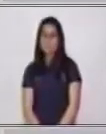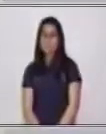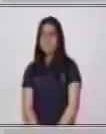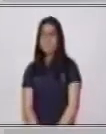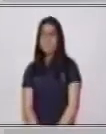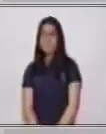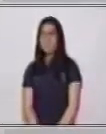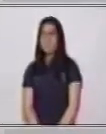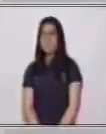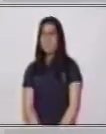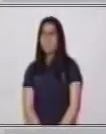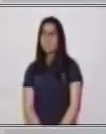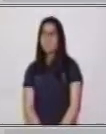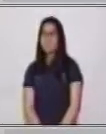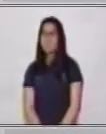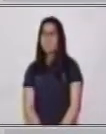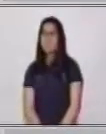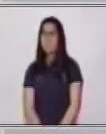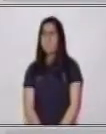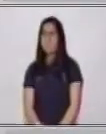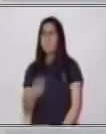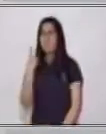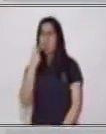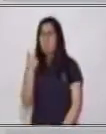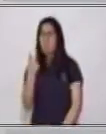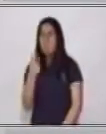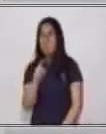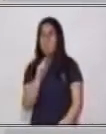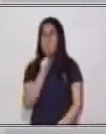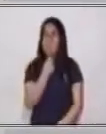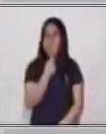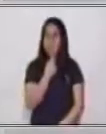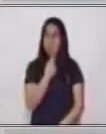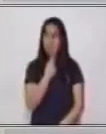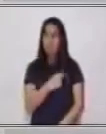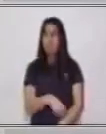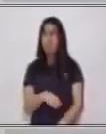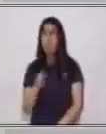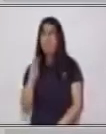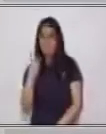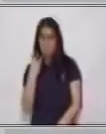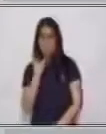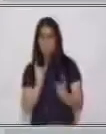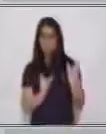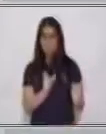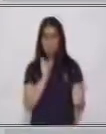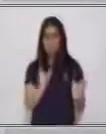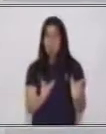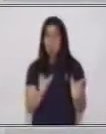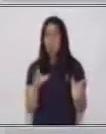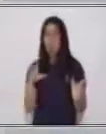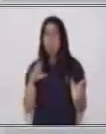X cuadrado menos 4y al cuadrado menos 2x más